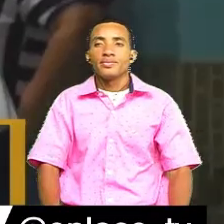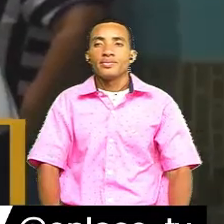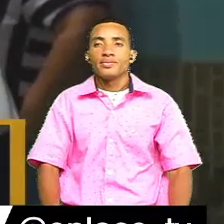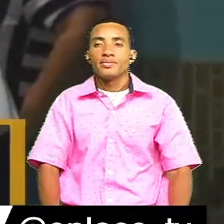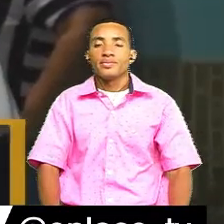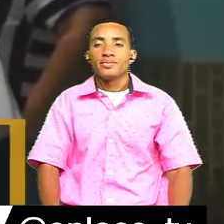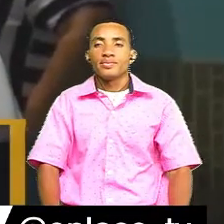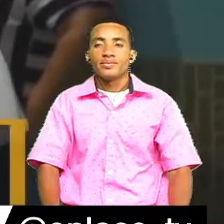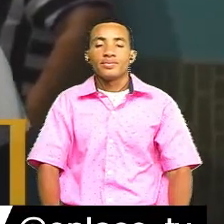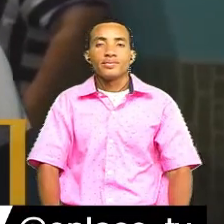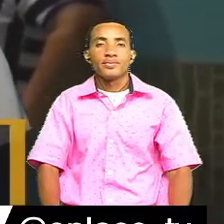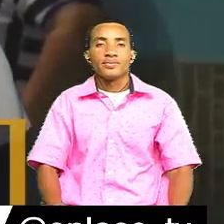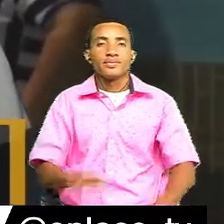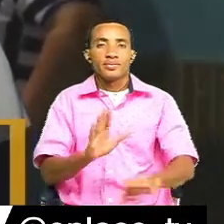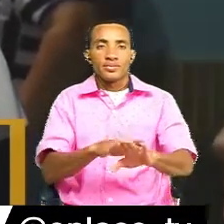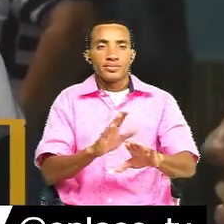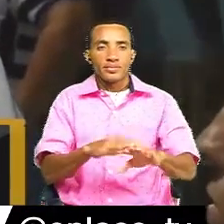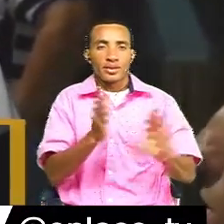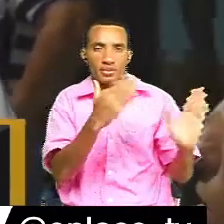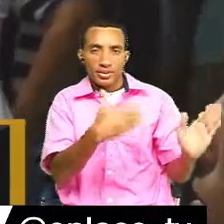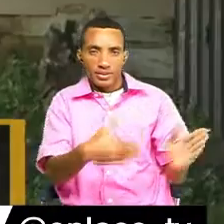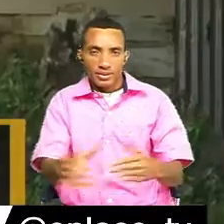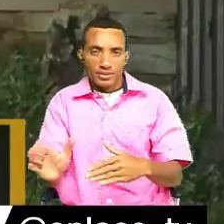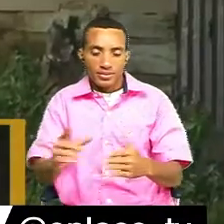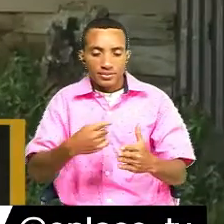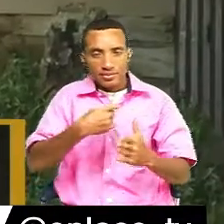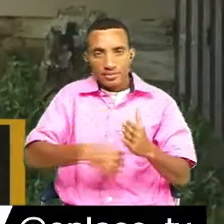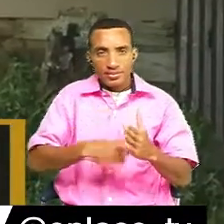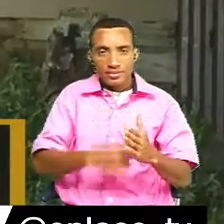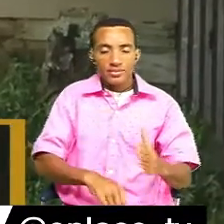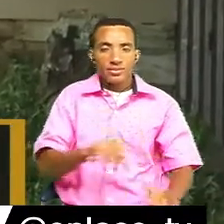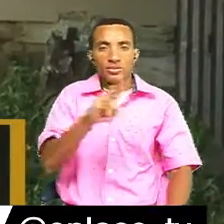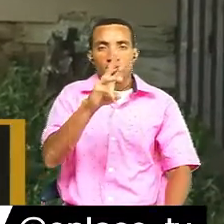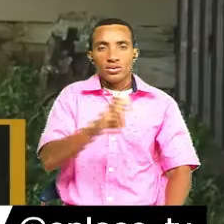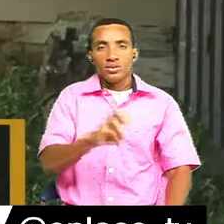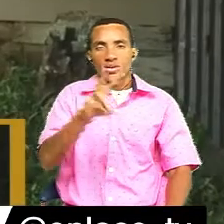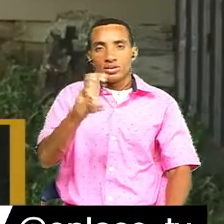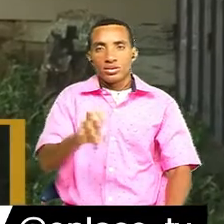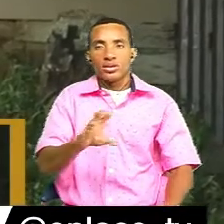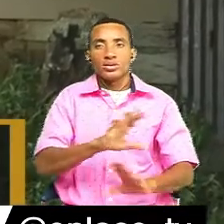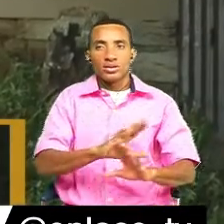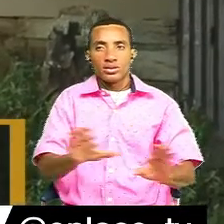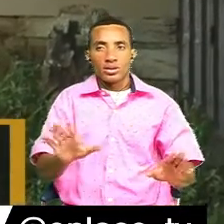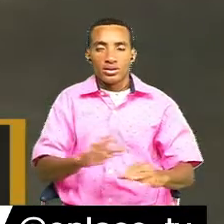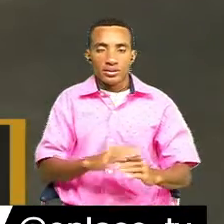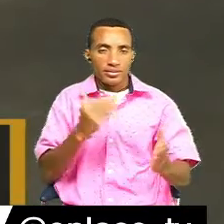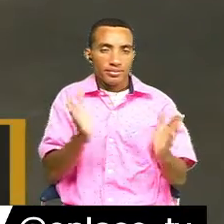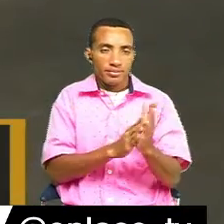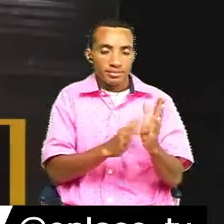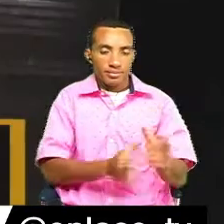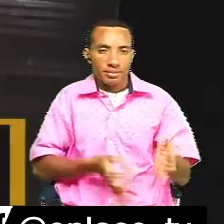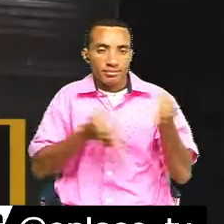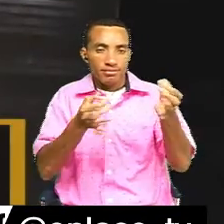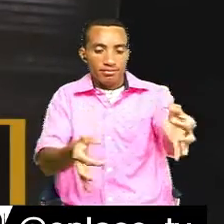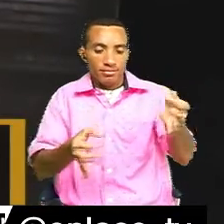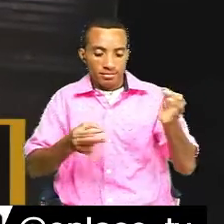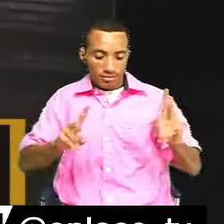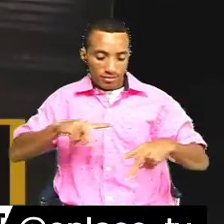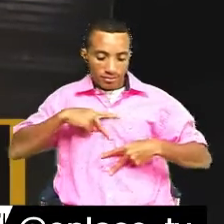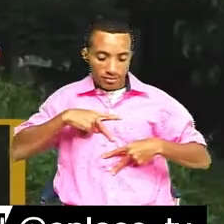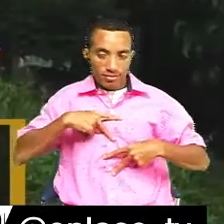Para lo cual Planeación hizo los ajustes, quedaron 87 predios, los cuales van a ser objeto de titulación por parte de la empresa.